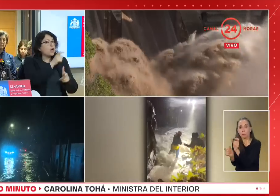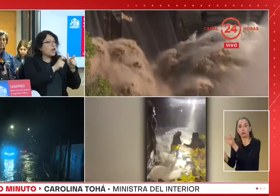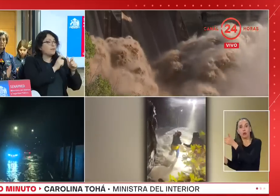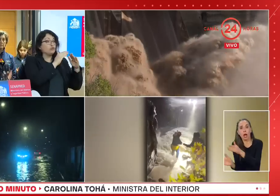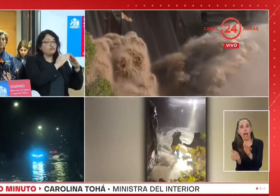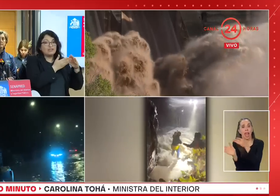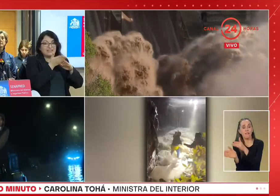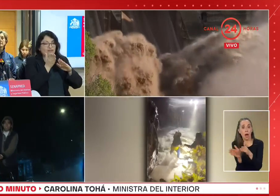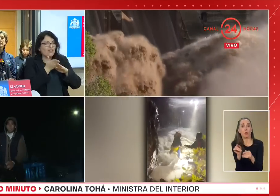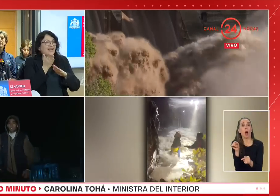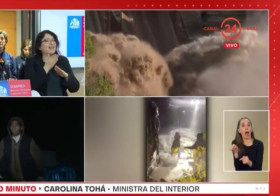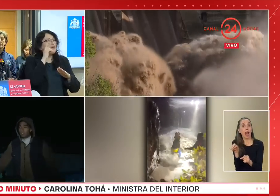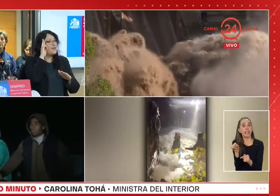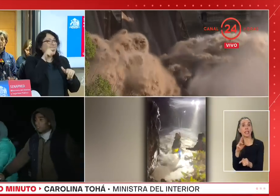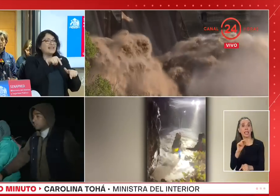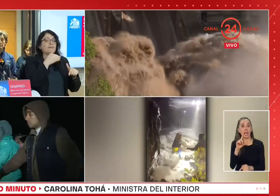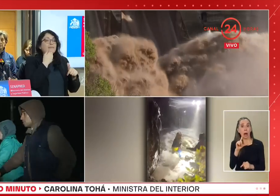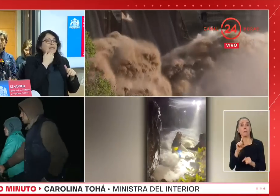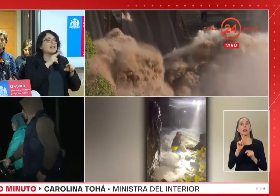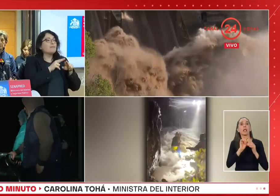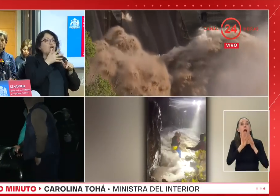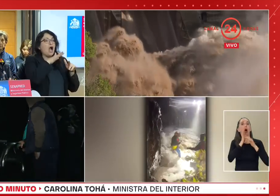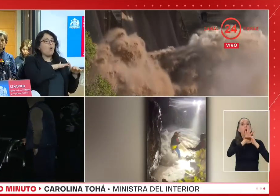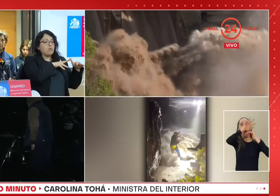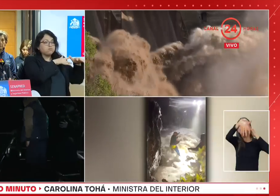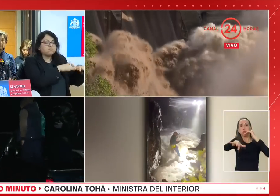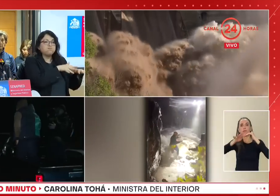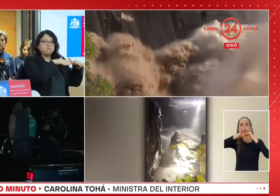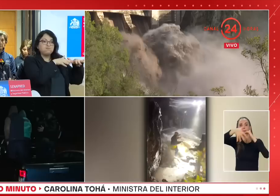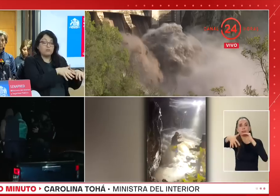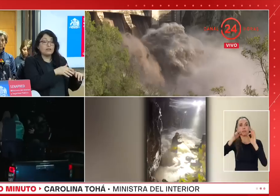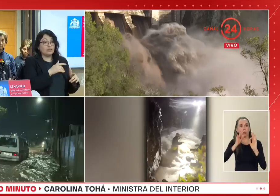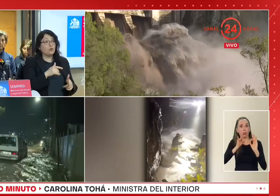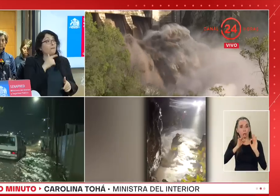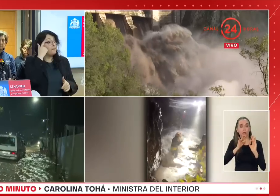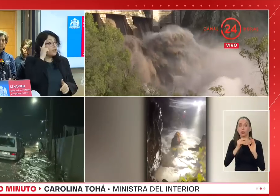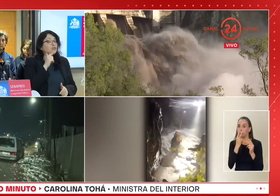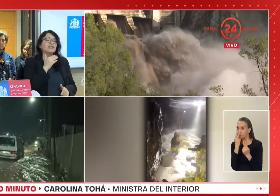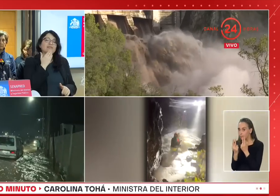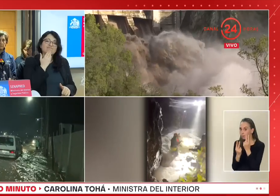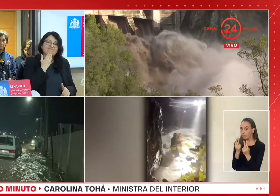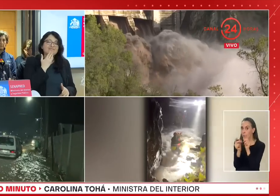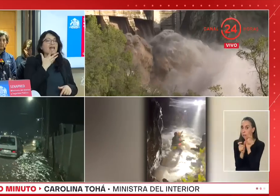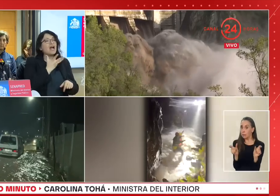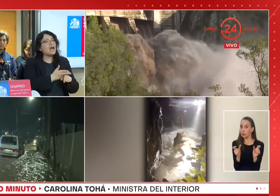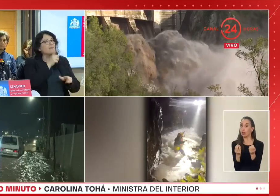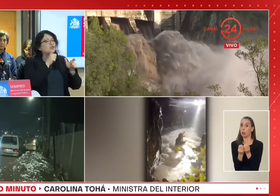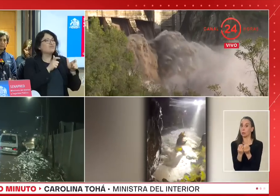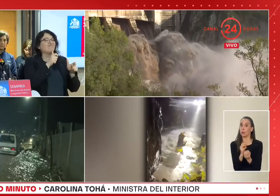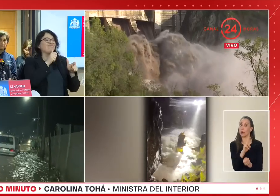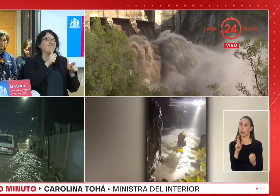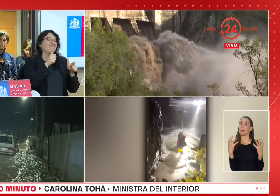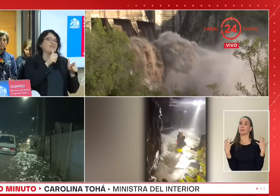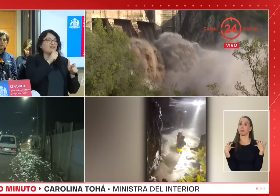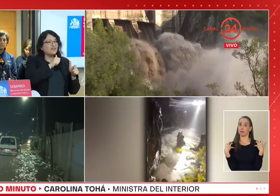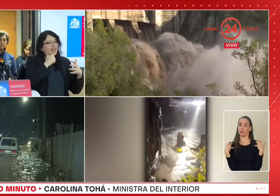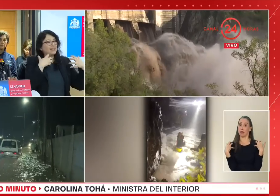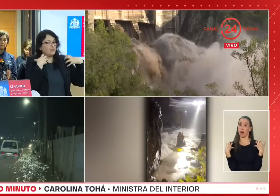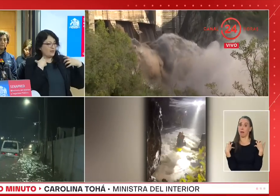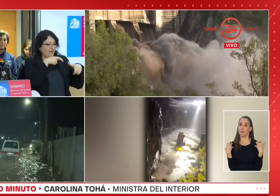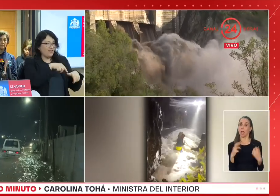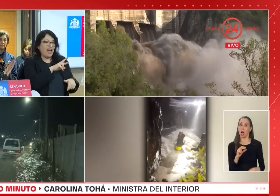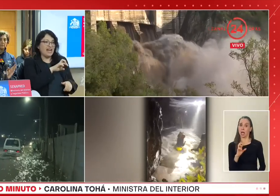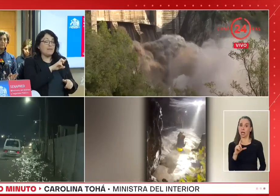evacuaciones recordemos que ahí estamos haciendo descargas programadas sin embargo tuvimos varias conductas de irresponsabilidad de las personas en